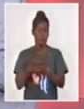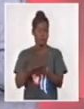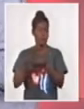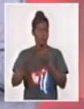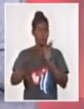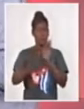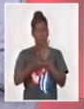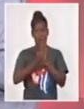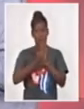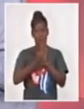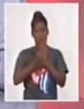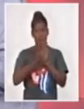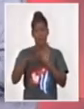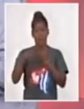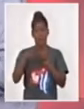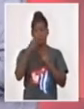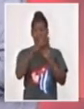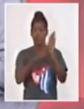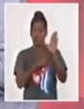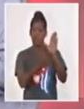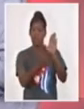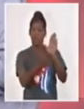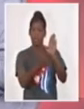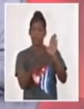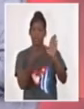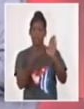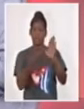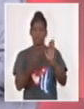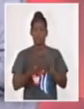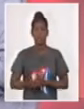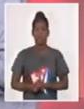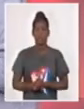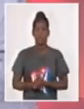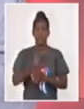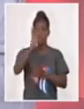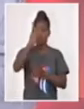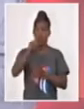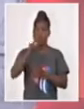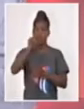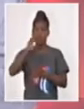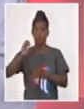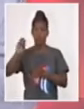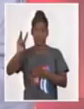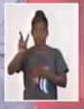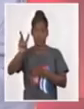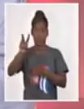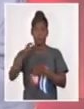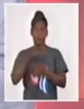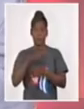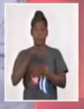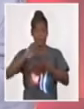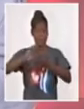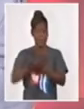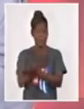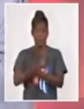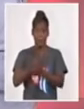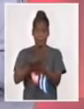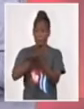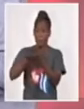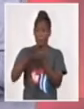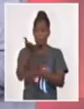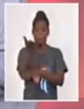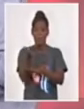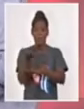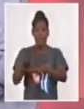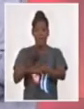resolución y, como decíamos, la resolución 102 eliminó el requisito de solicitud del permiso y también del